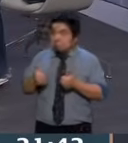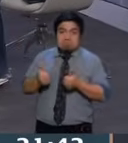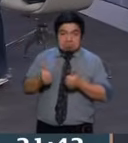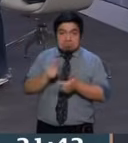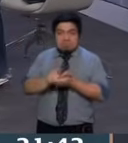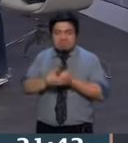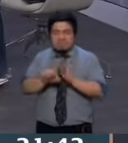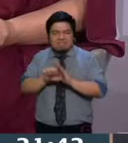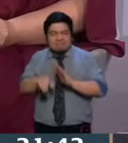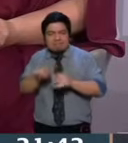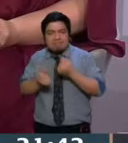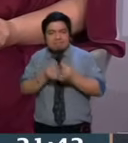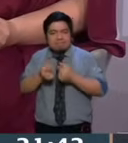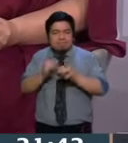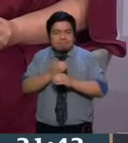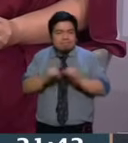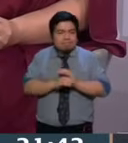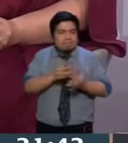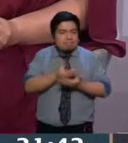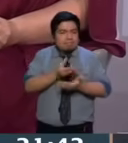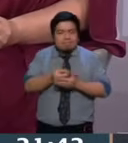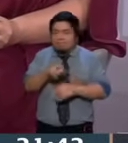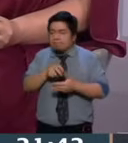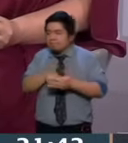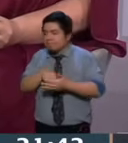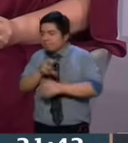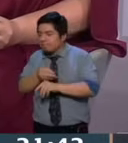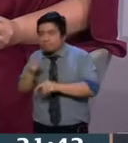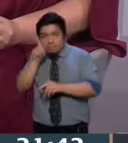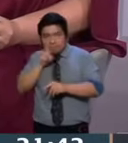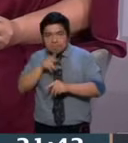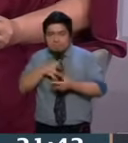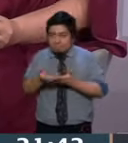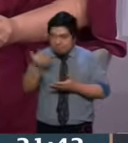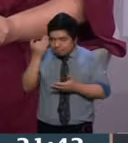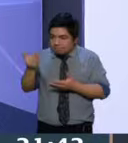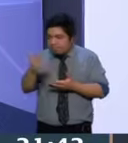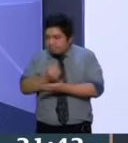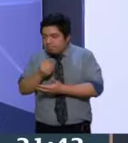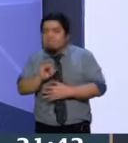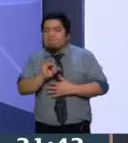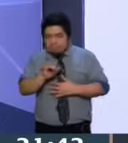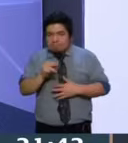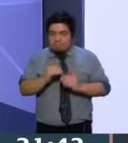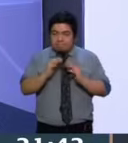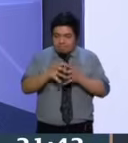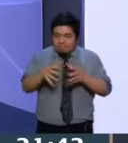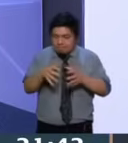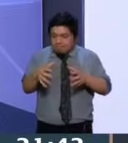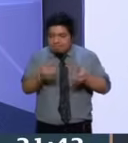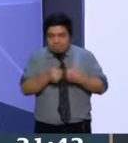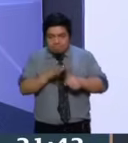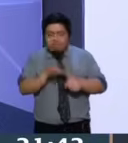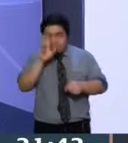ejemplo de las cosas que se pueden hacer para resolver los servicios cotidianos y que las mujeres ganamos tiempo, sí tiene que ser una cosa mucho más sistémica,